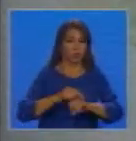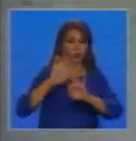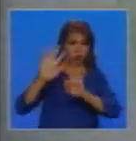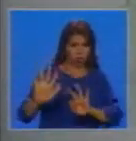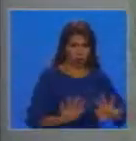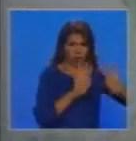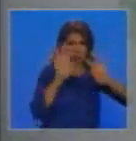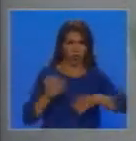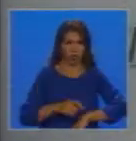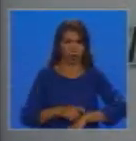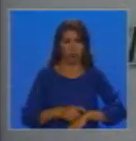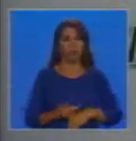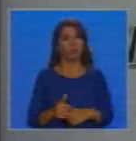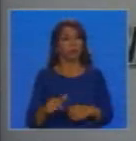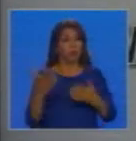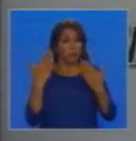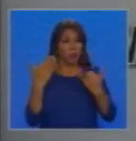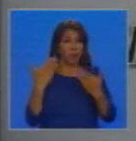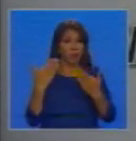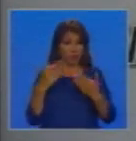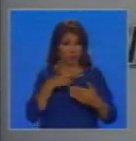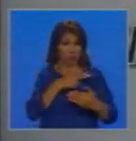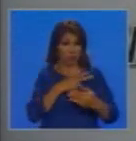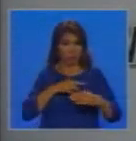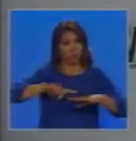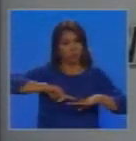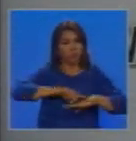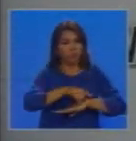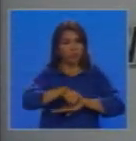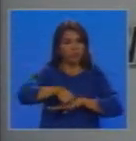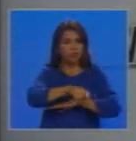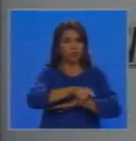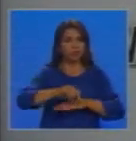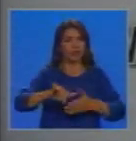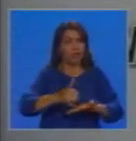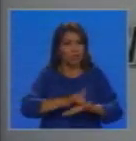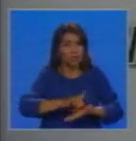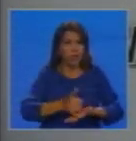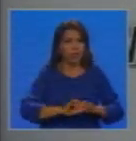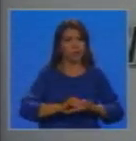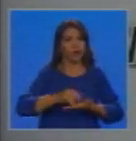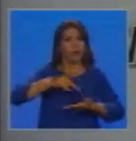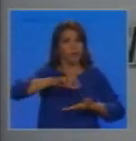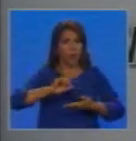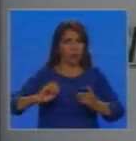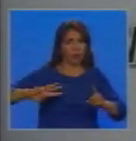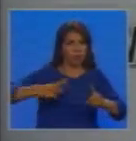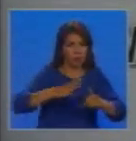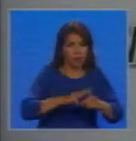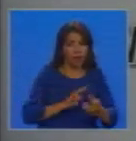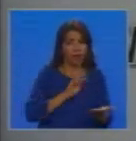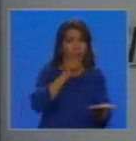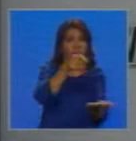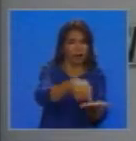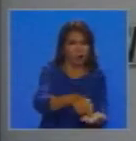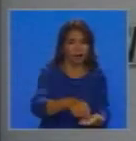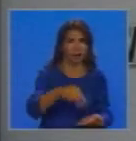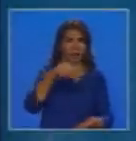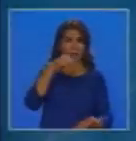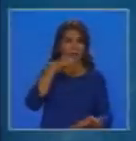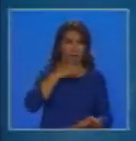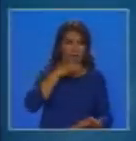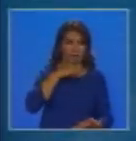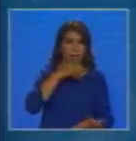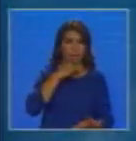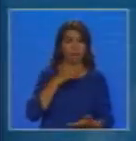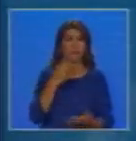pueden hacerlo desde La Cadena, siguiendo el trayecto Jipijapa, La Pila, Montecristi y Manta. Esto les tomará llevará aproximadamente 3 horas,